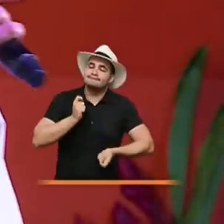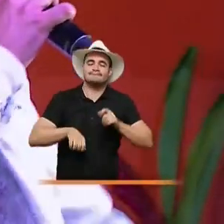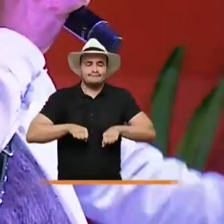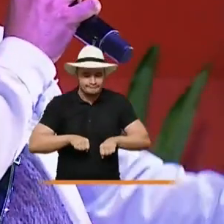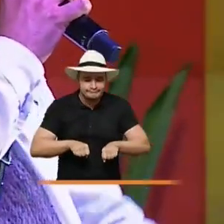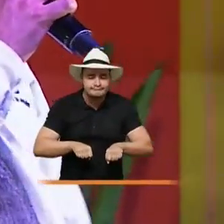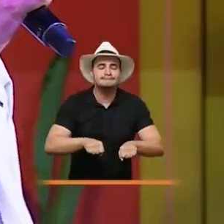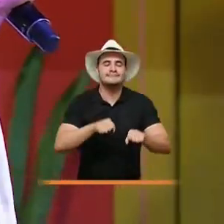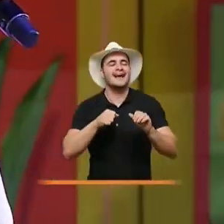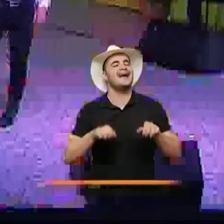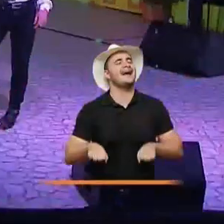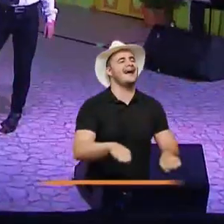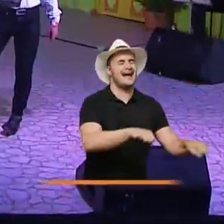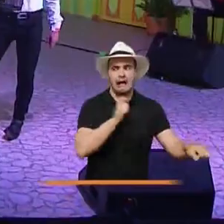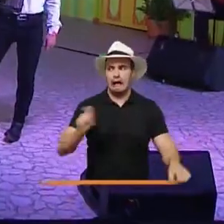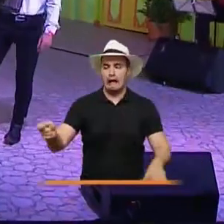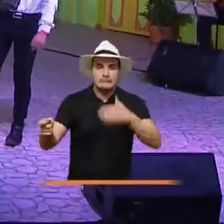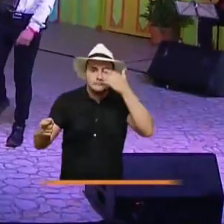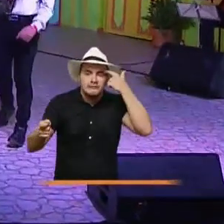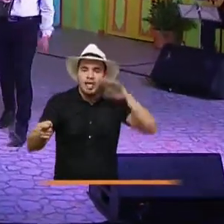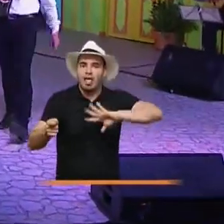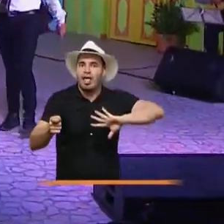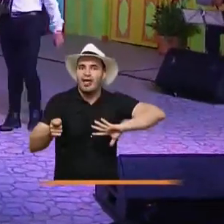me olvidé pagar la cuenta